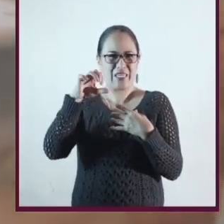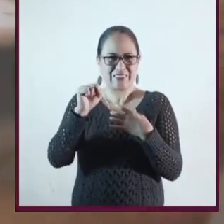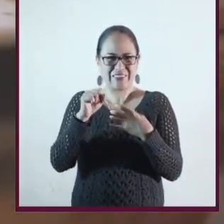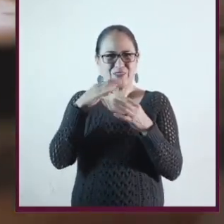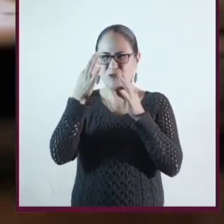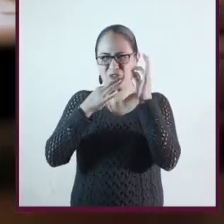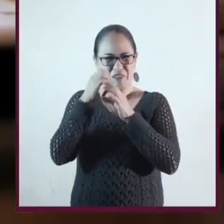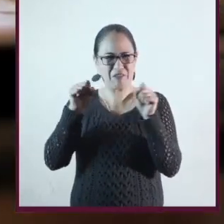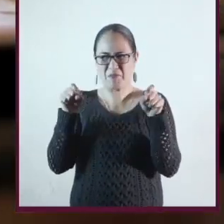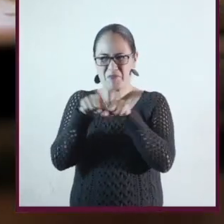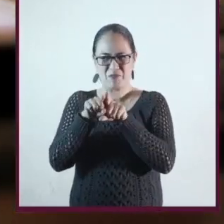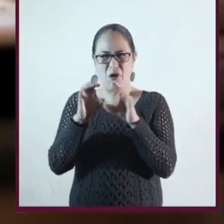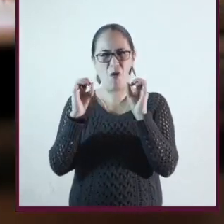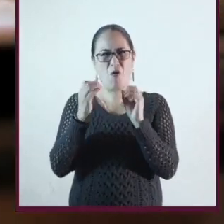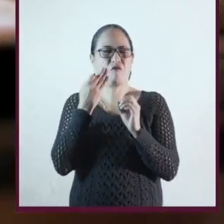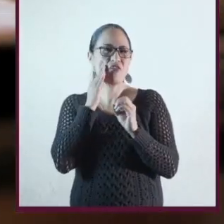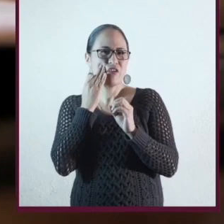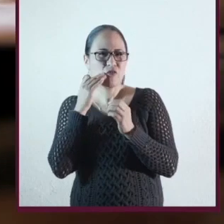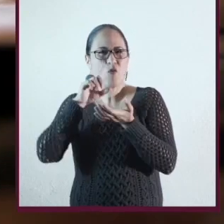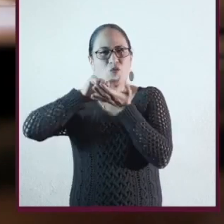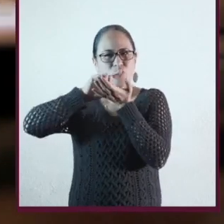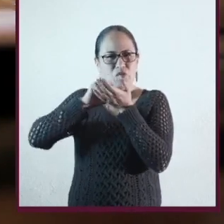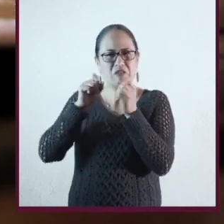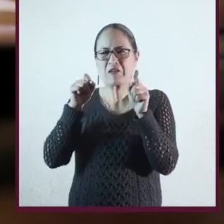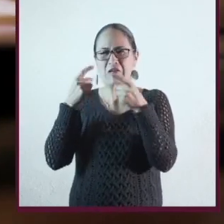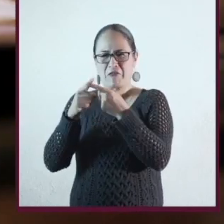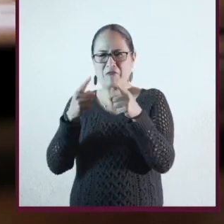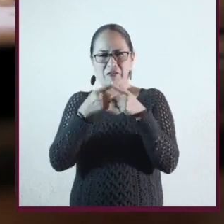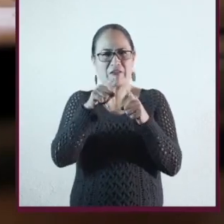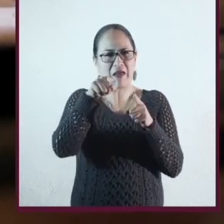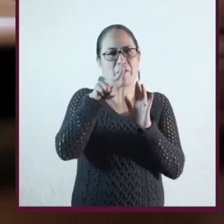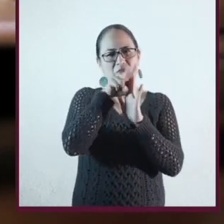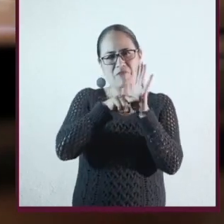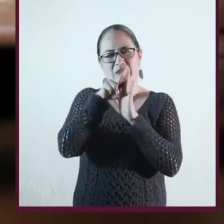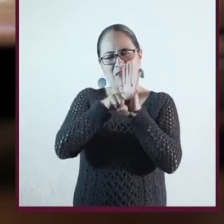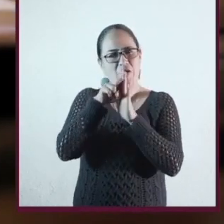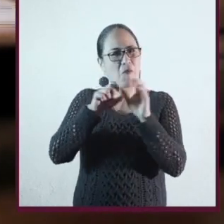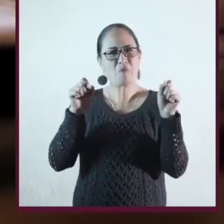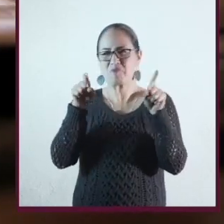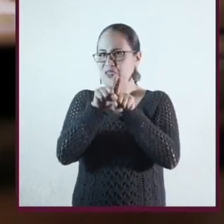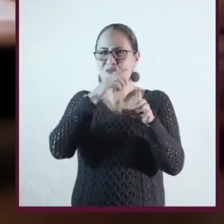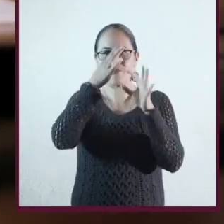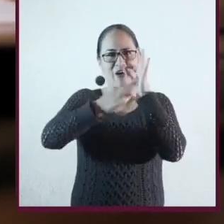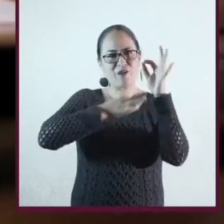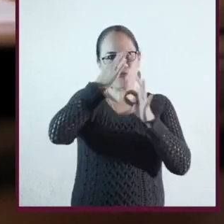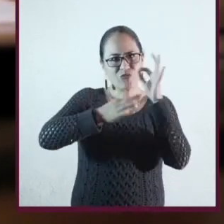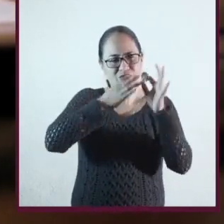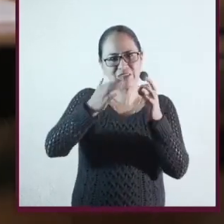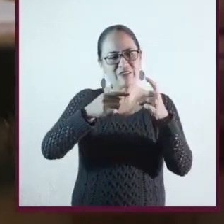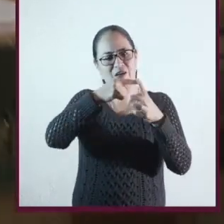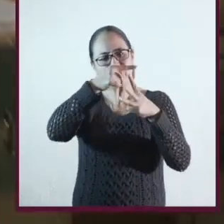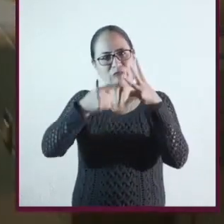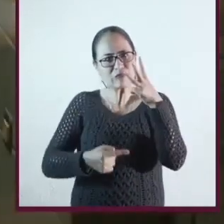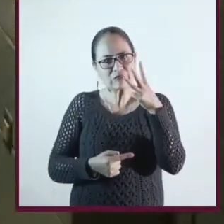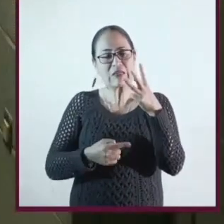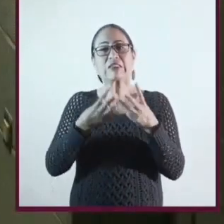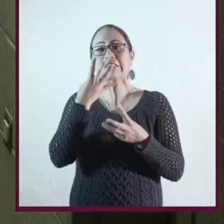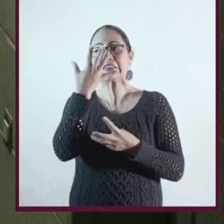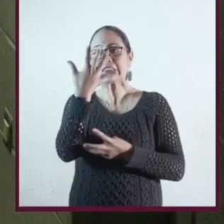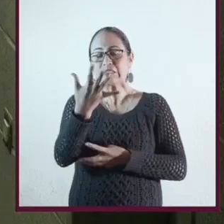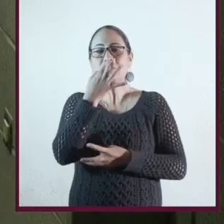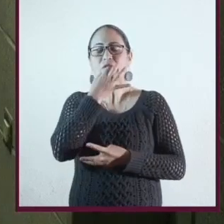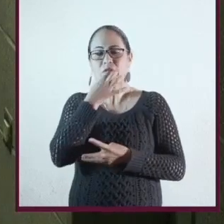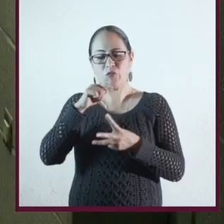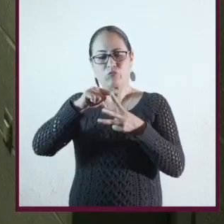entrar a cualquier red social, lo primero que aparece es el video de la noticia en cuestión. En menos de 5 minutos ya